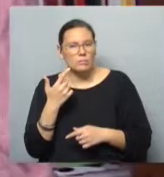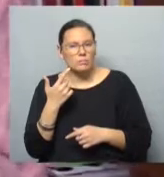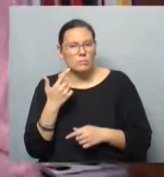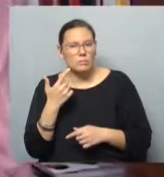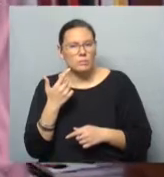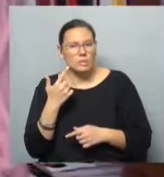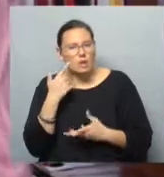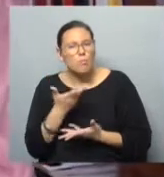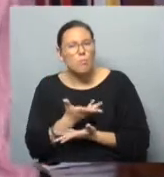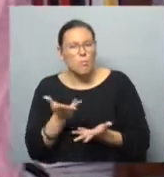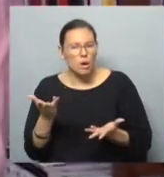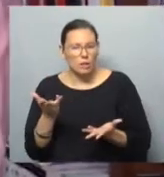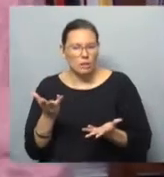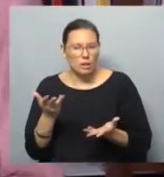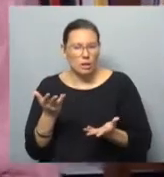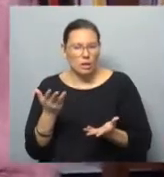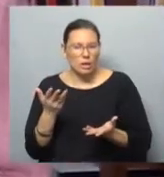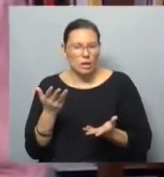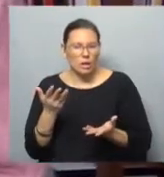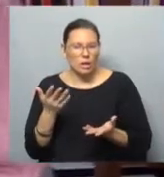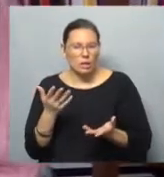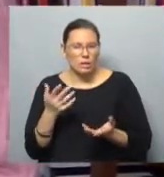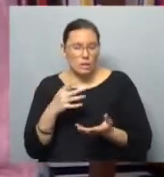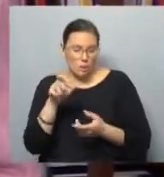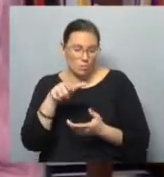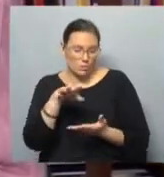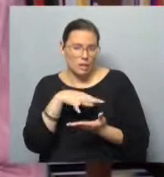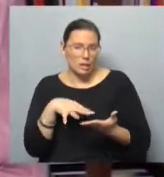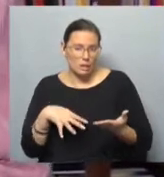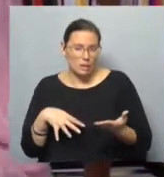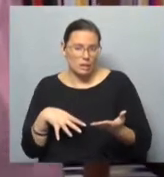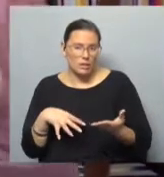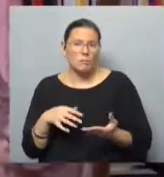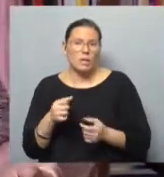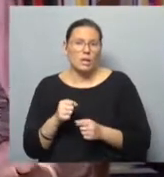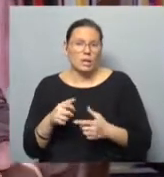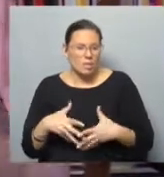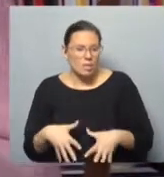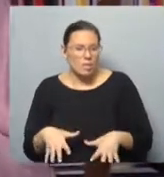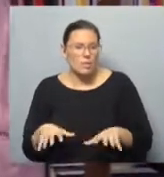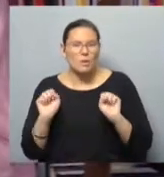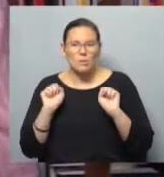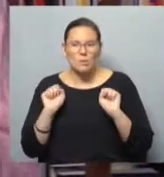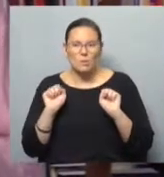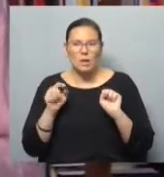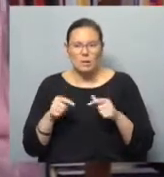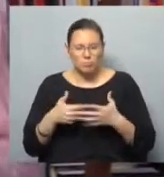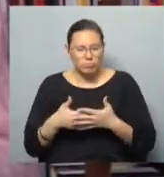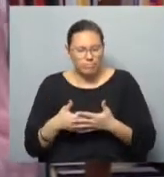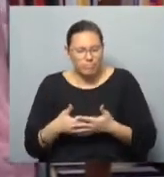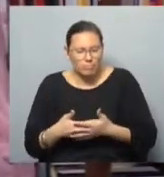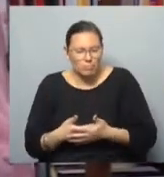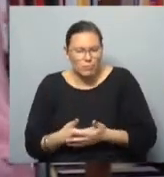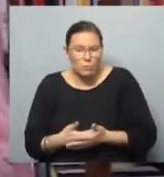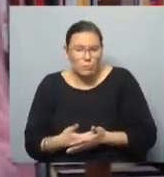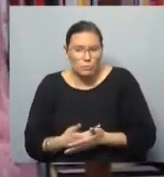en el tapete, digamos, que se ponen a la vista del lector para que descubra ese sufrimiento